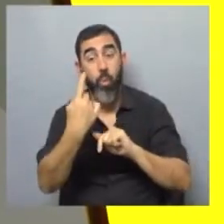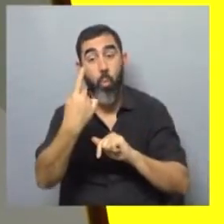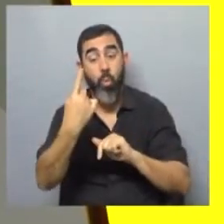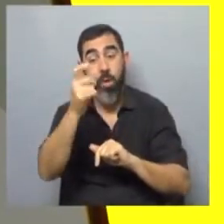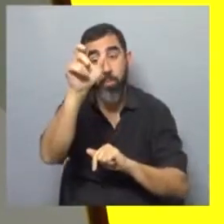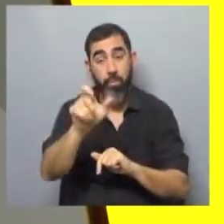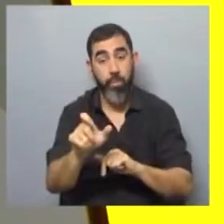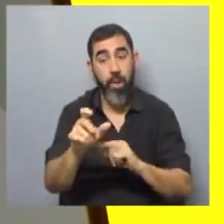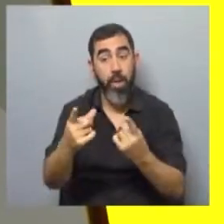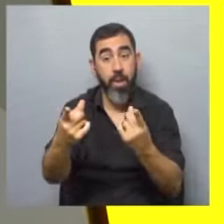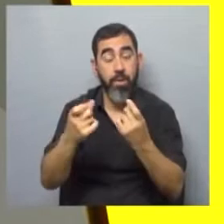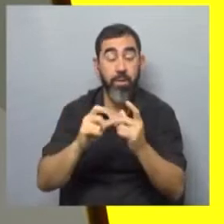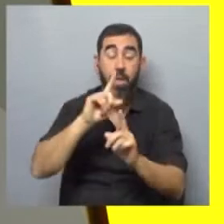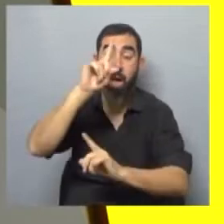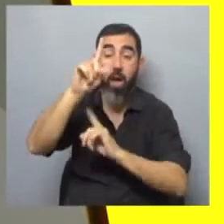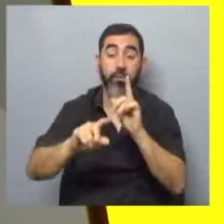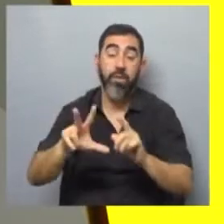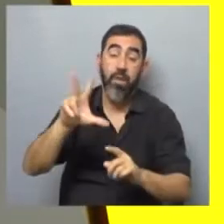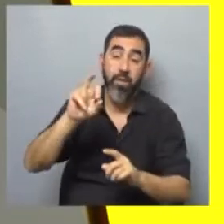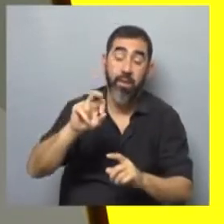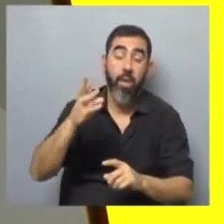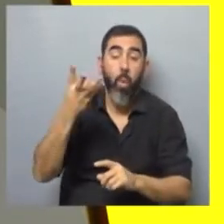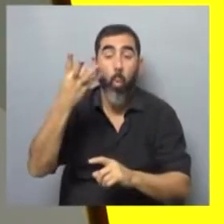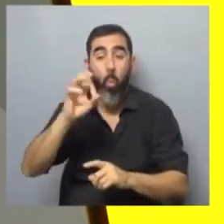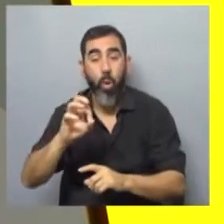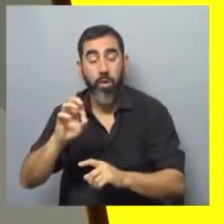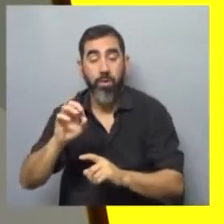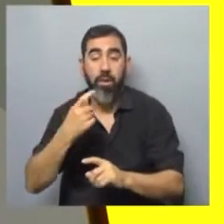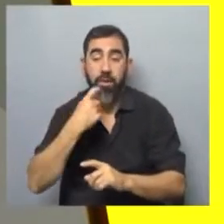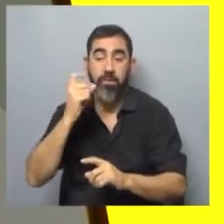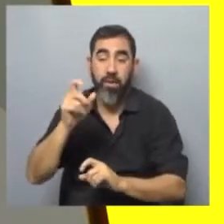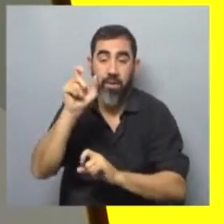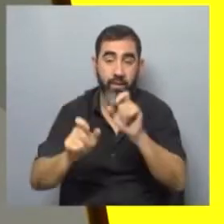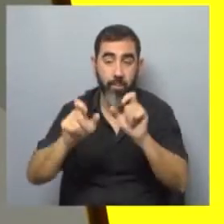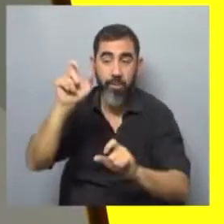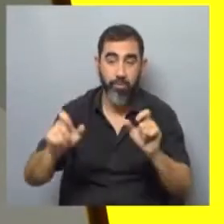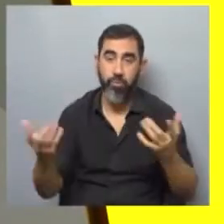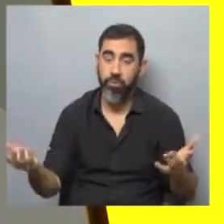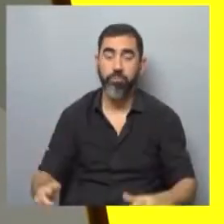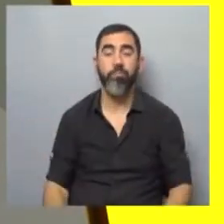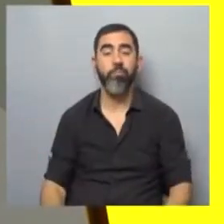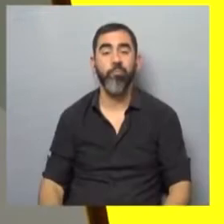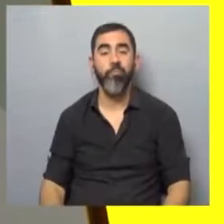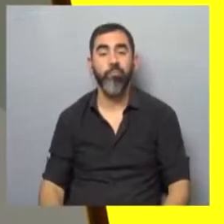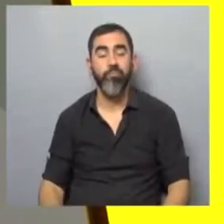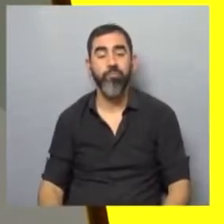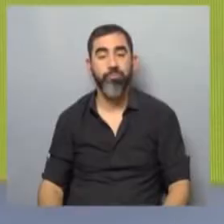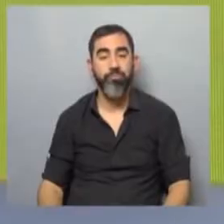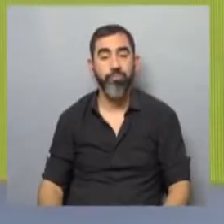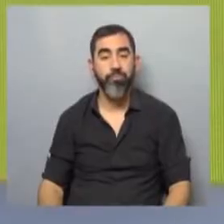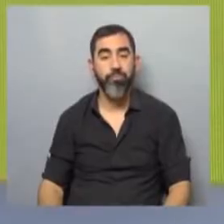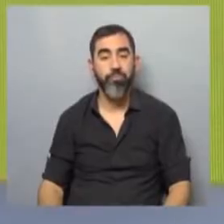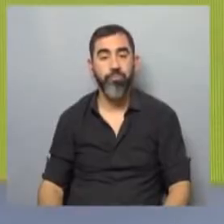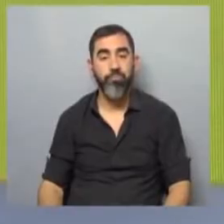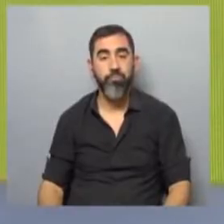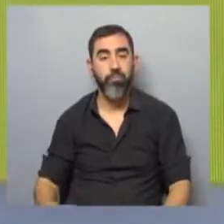sola persona en determinadas situaciones traumáticas puede requerir 30 o 40, el equivalente a 30 o 40 donaciones. Sí,